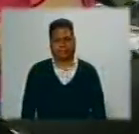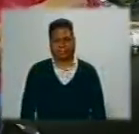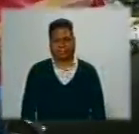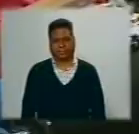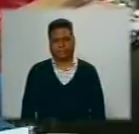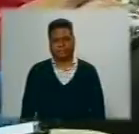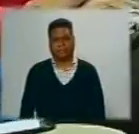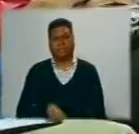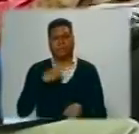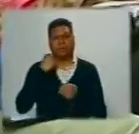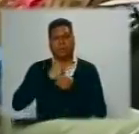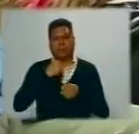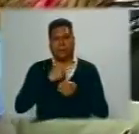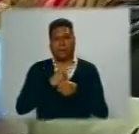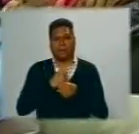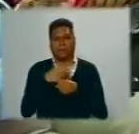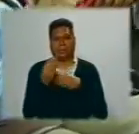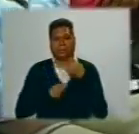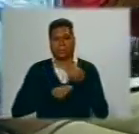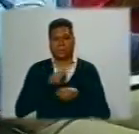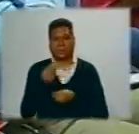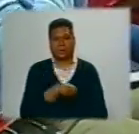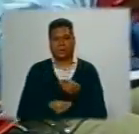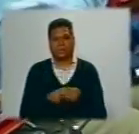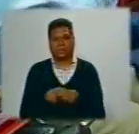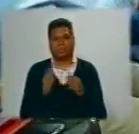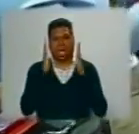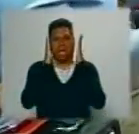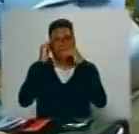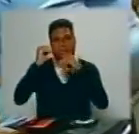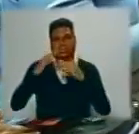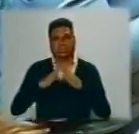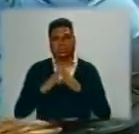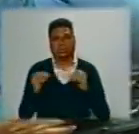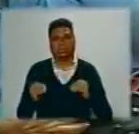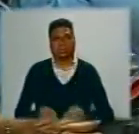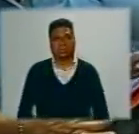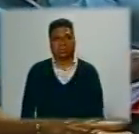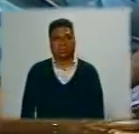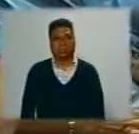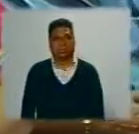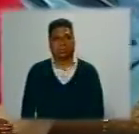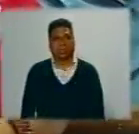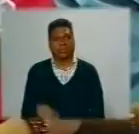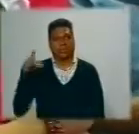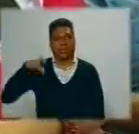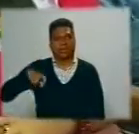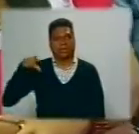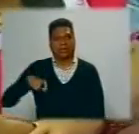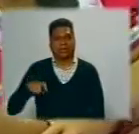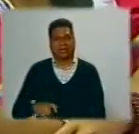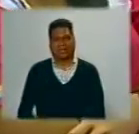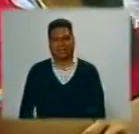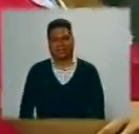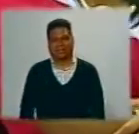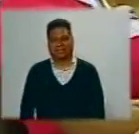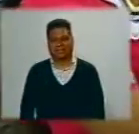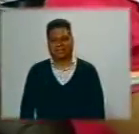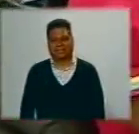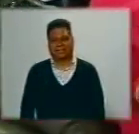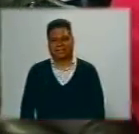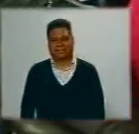en función de atender a las necesidades